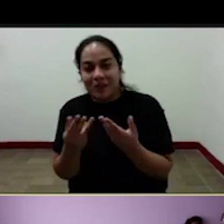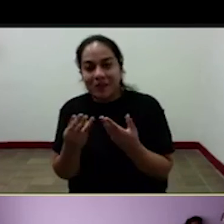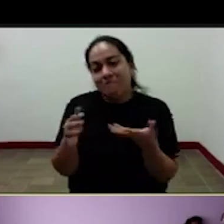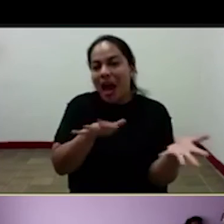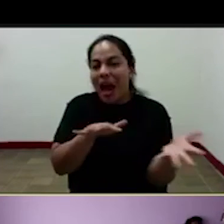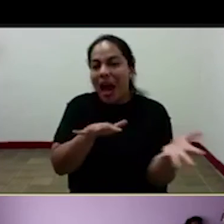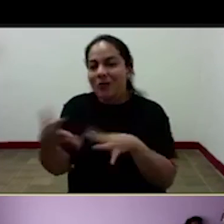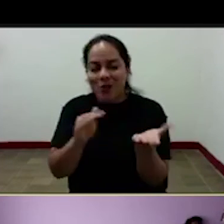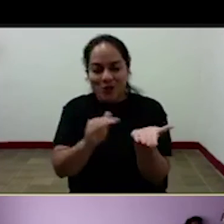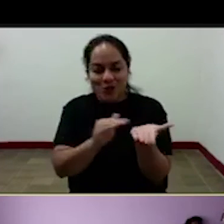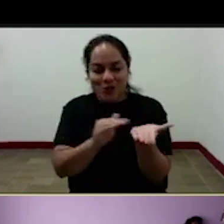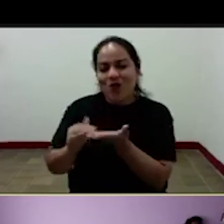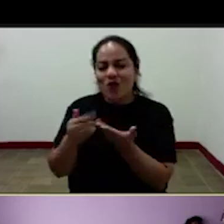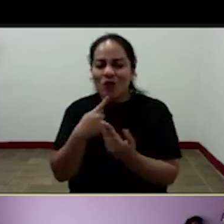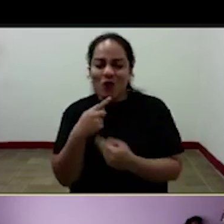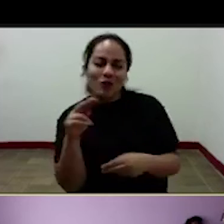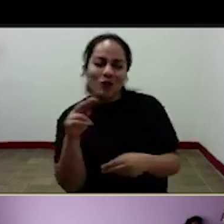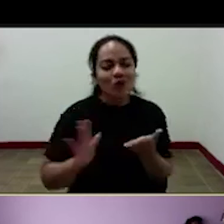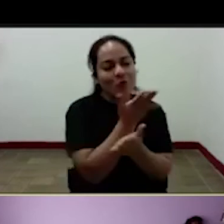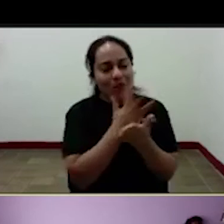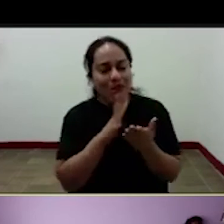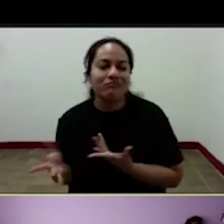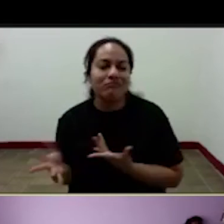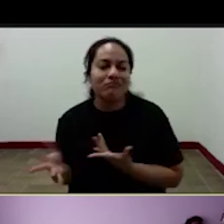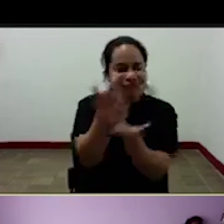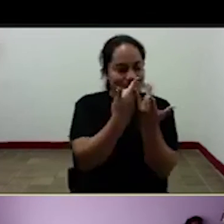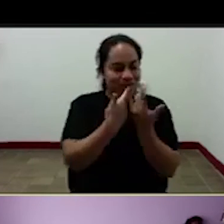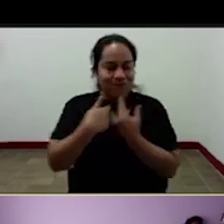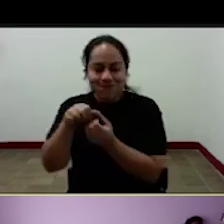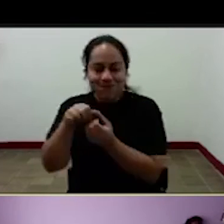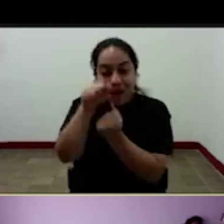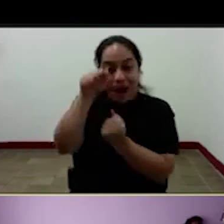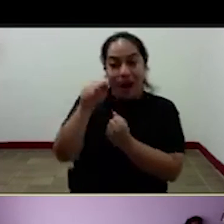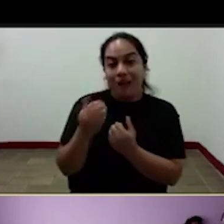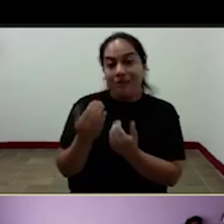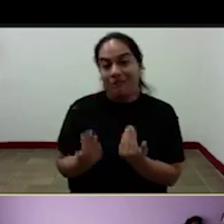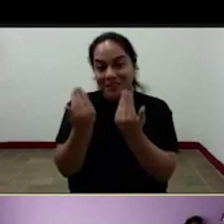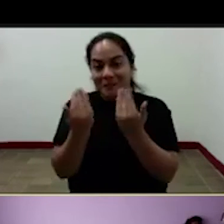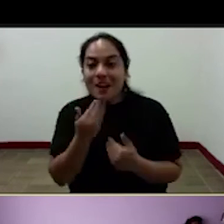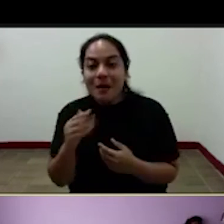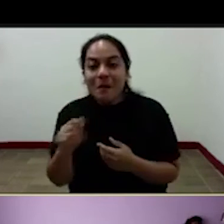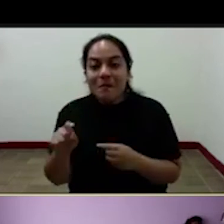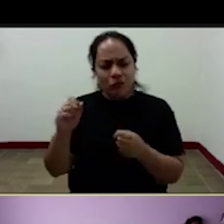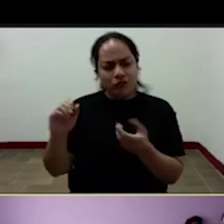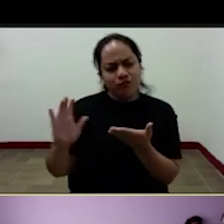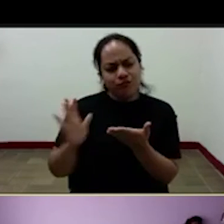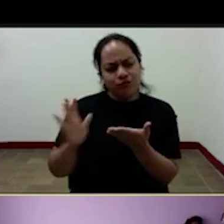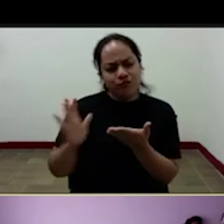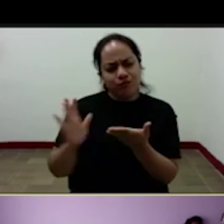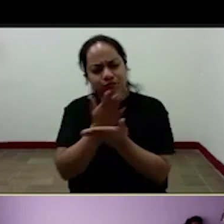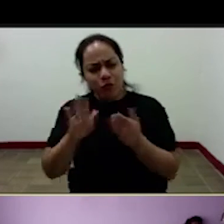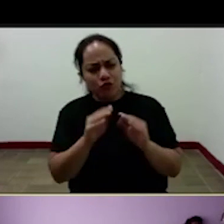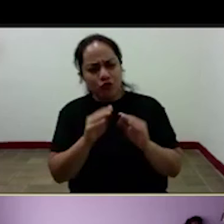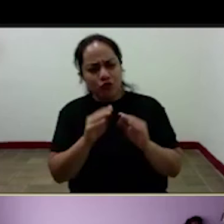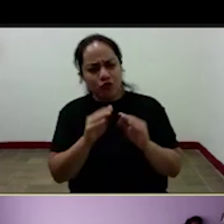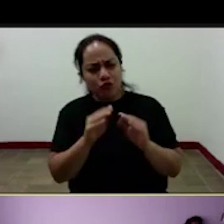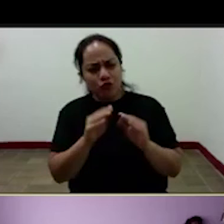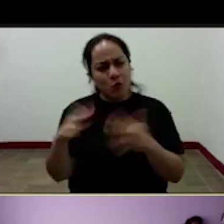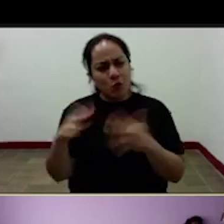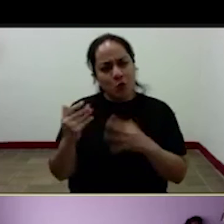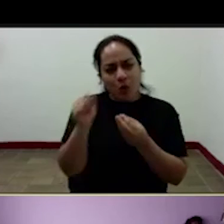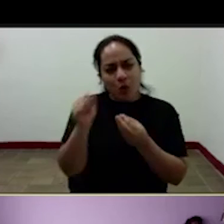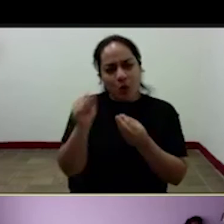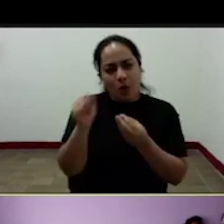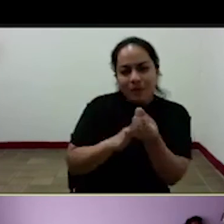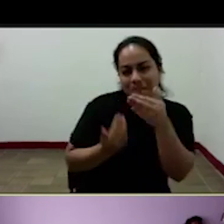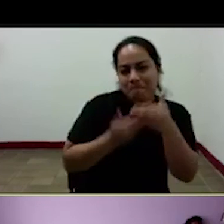envolvente y esa fue como la transformación, pero el registro sonoro es algo que desde la vanguardia pues, de la música se